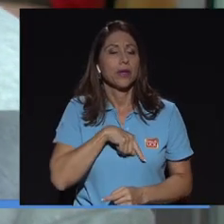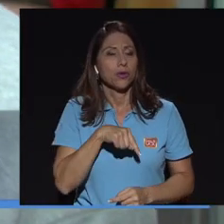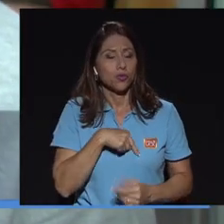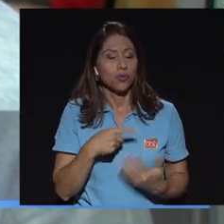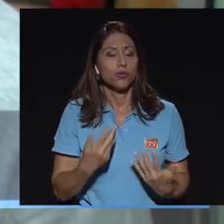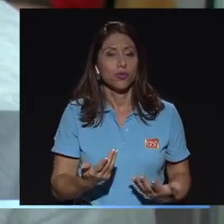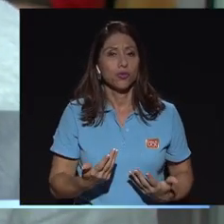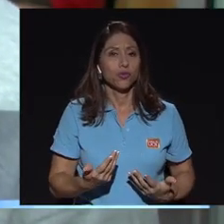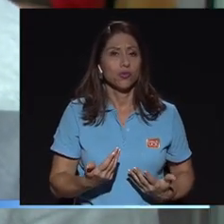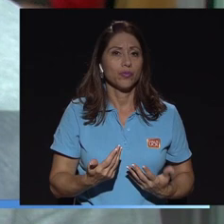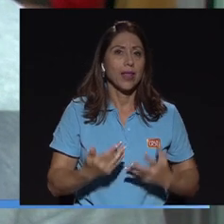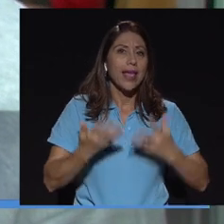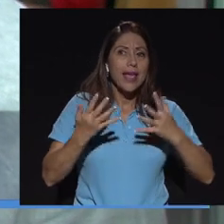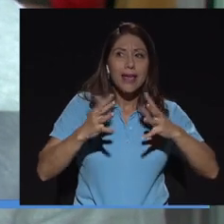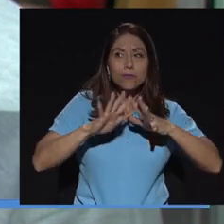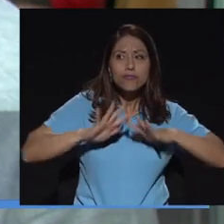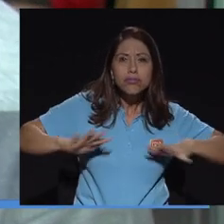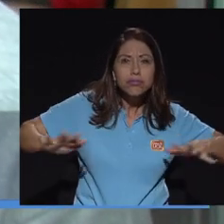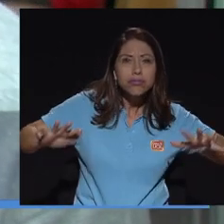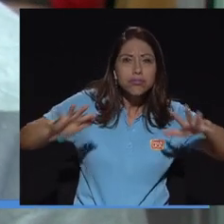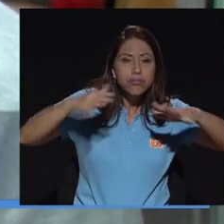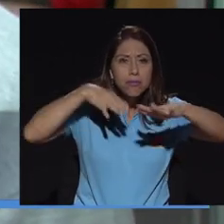nuestra burbuja universitaria